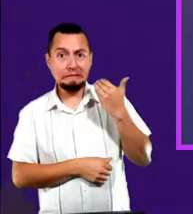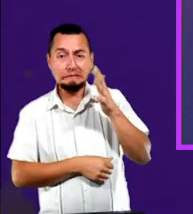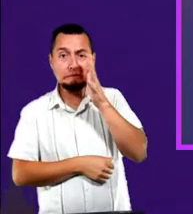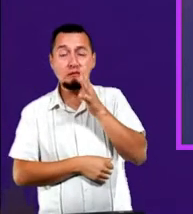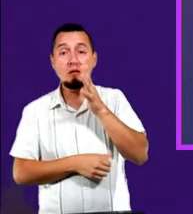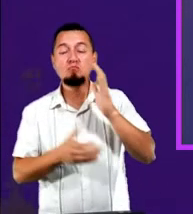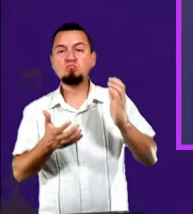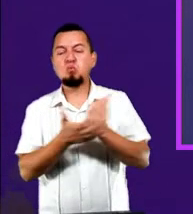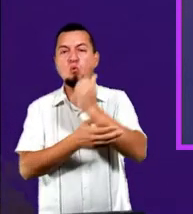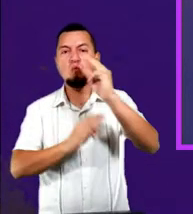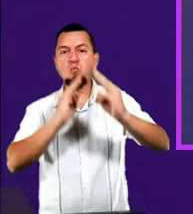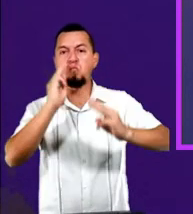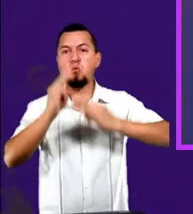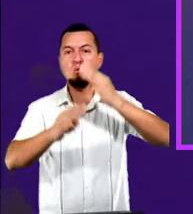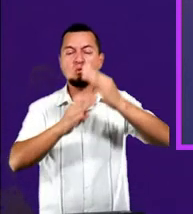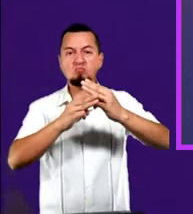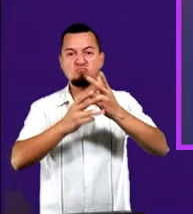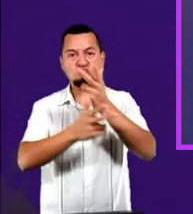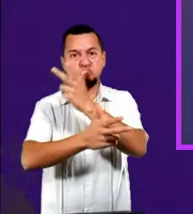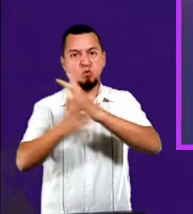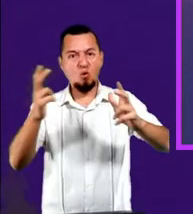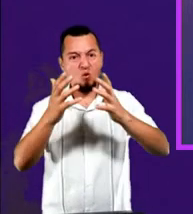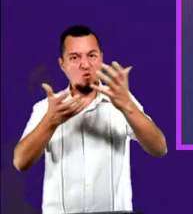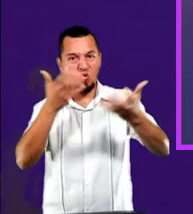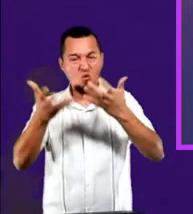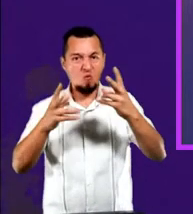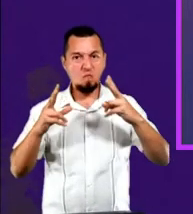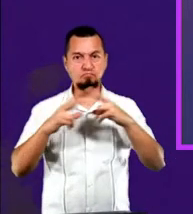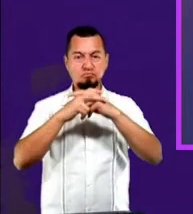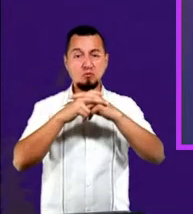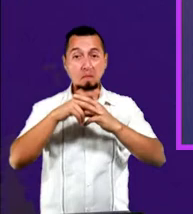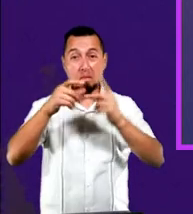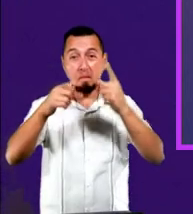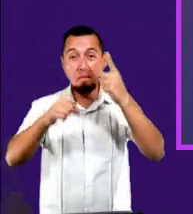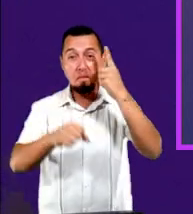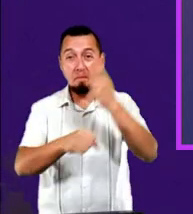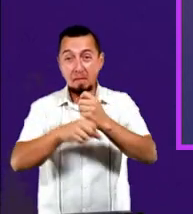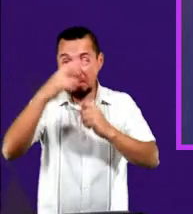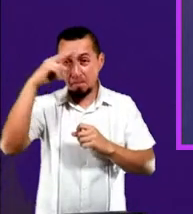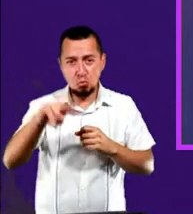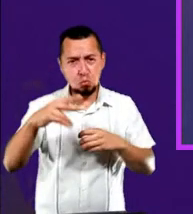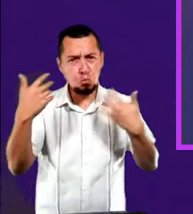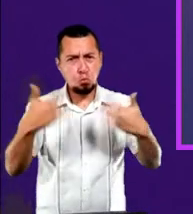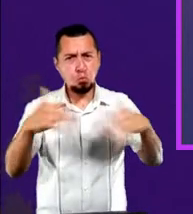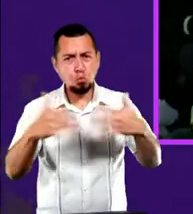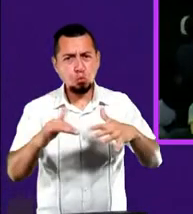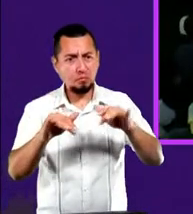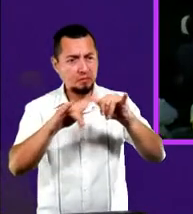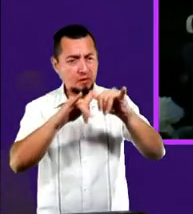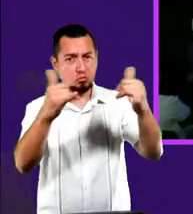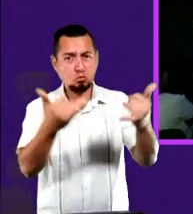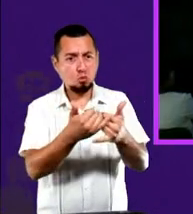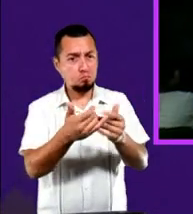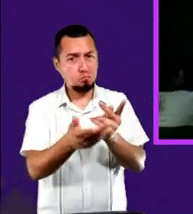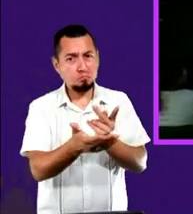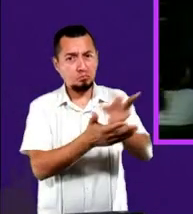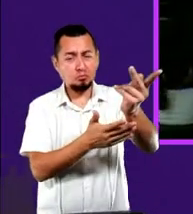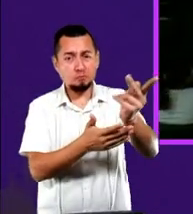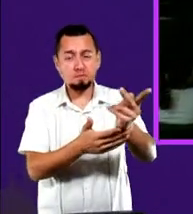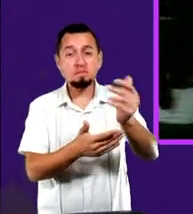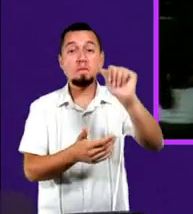marciales, es la primera mexicana en tener ese título. Alejandra Orozco, Iván